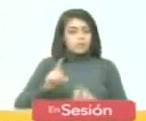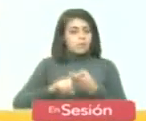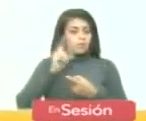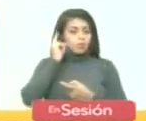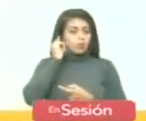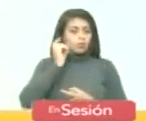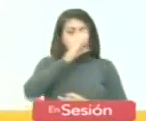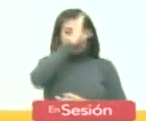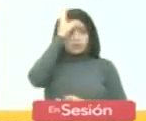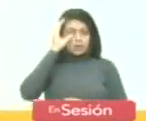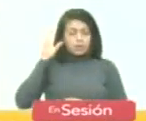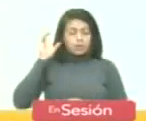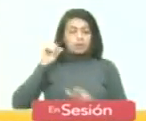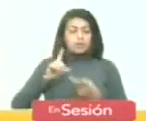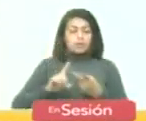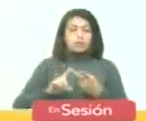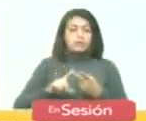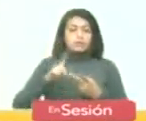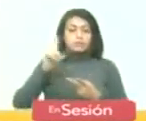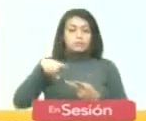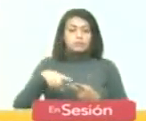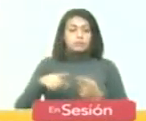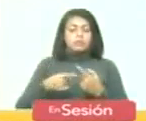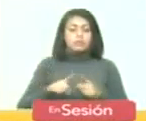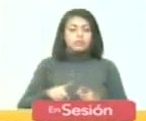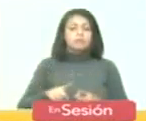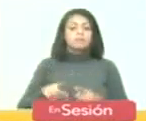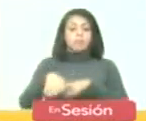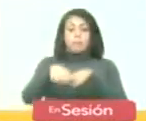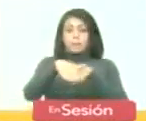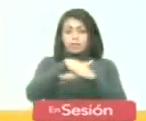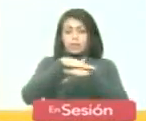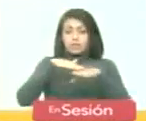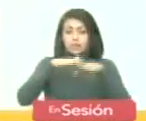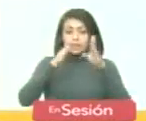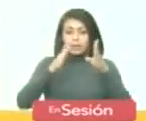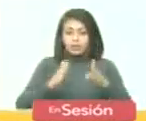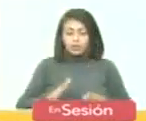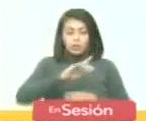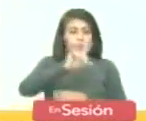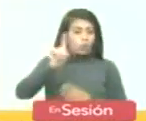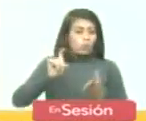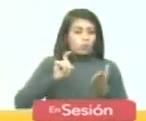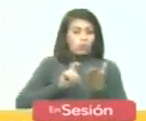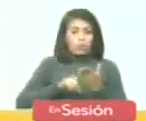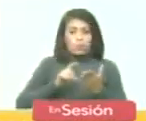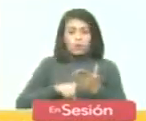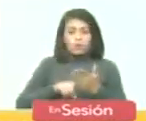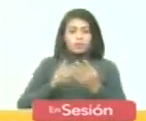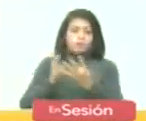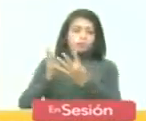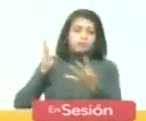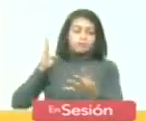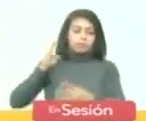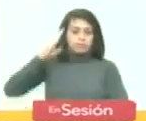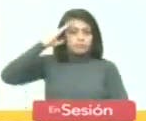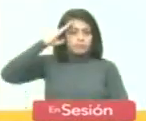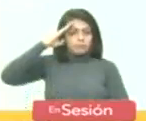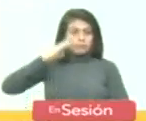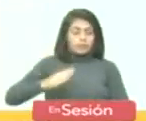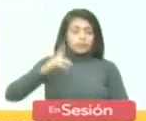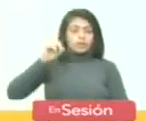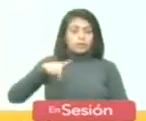diputada Cilia Flores de Maduro, el gabinete ejecutivo en pleno, el alto mando